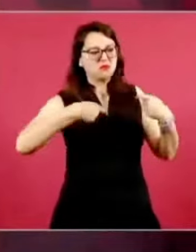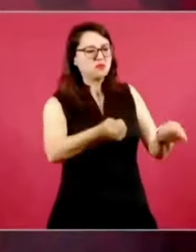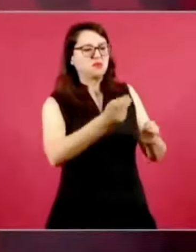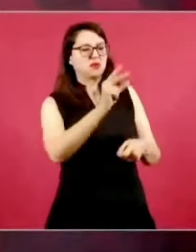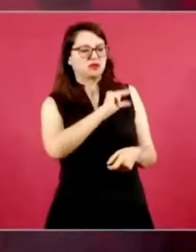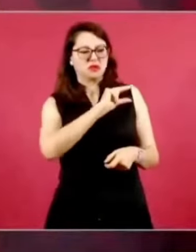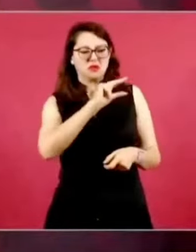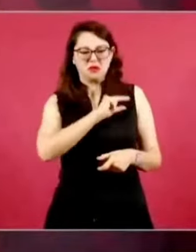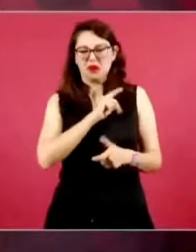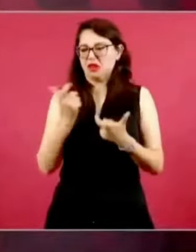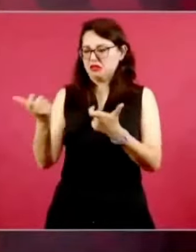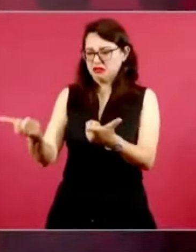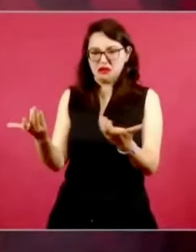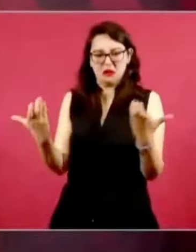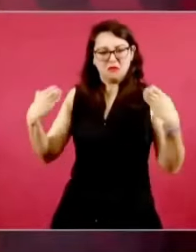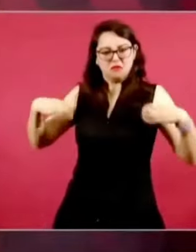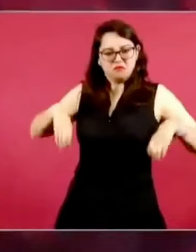los